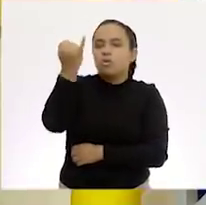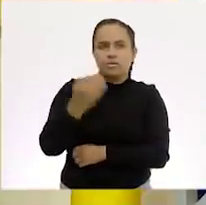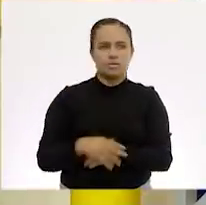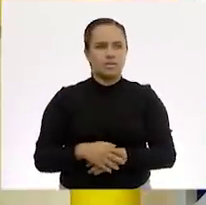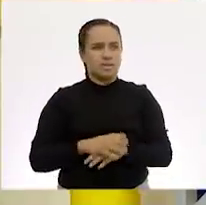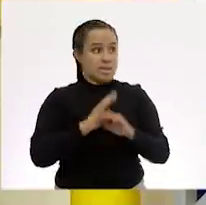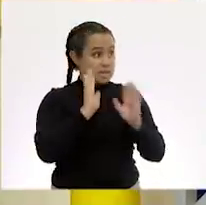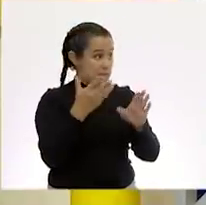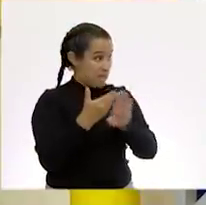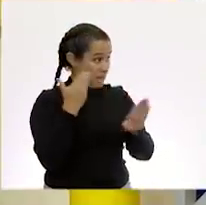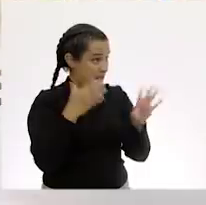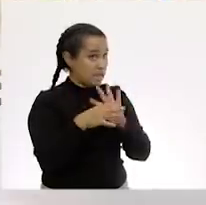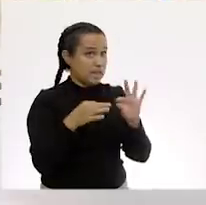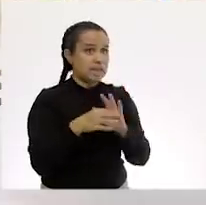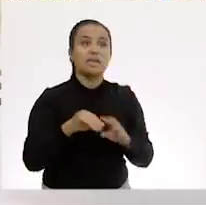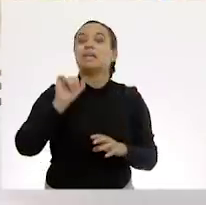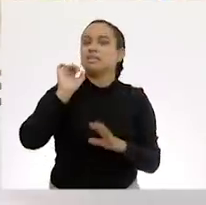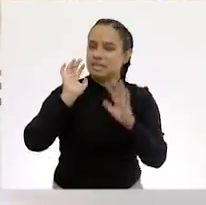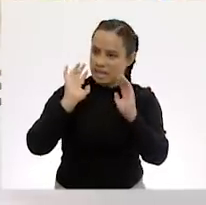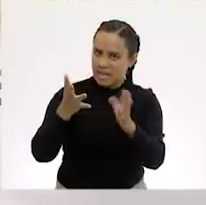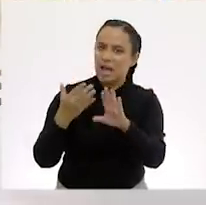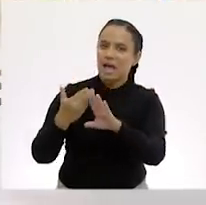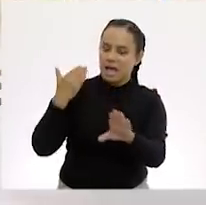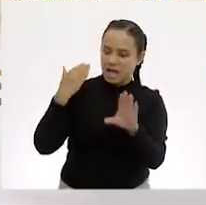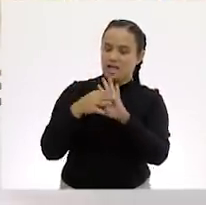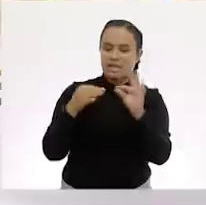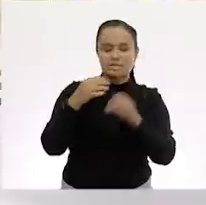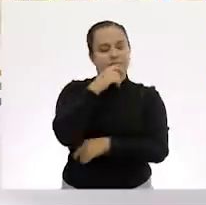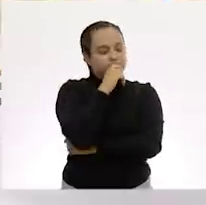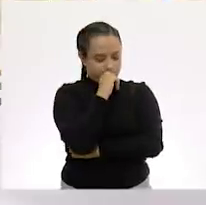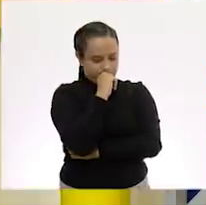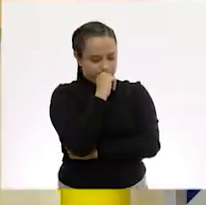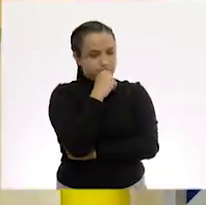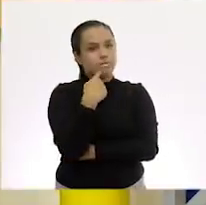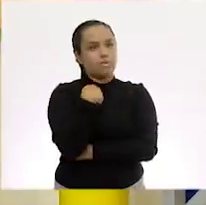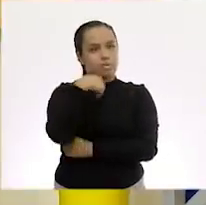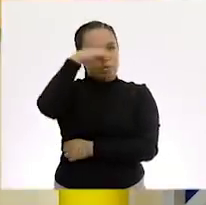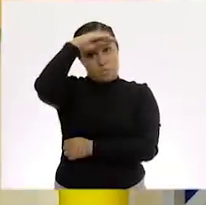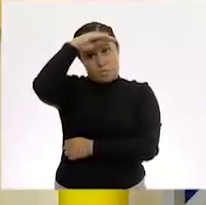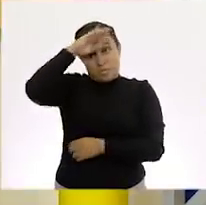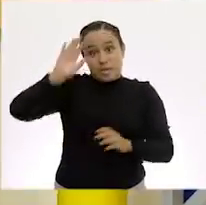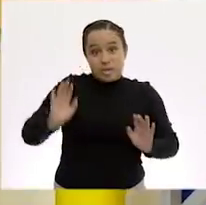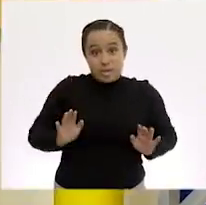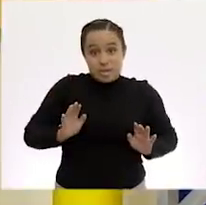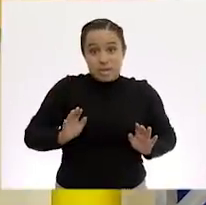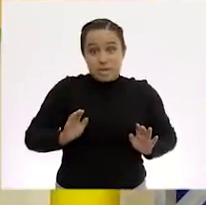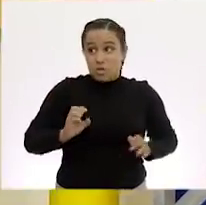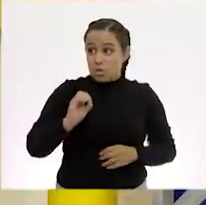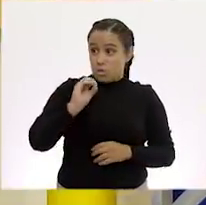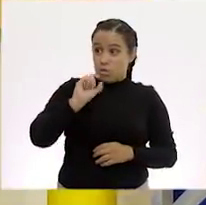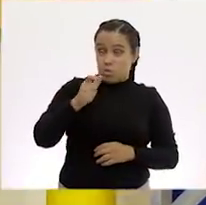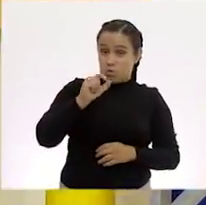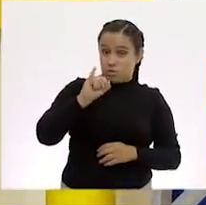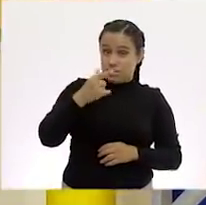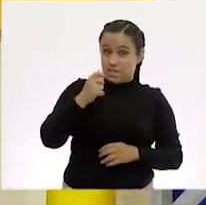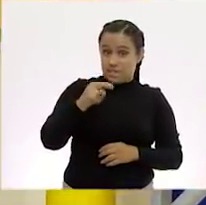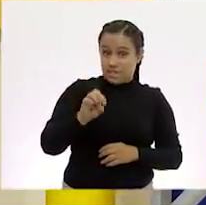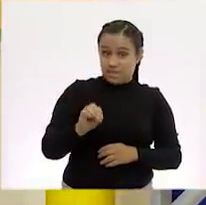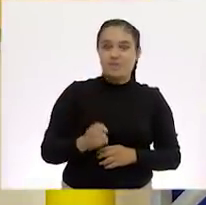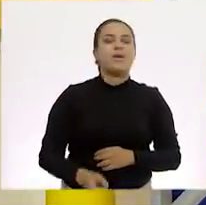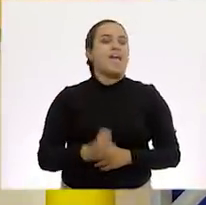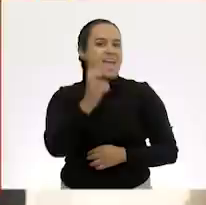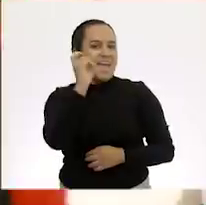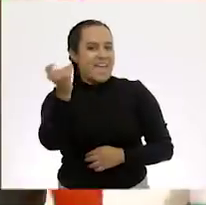lo dijimos antes? Ya lo dijimos antes. Ok, entonces creo que es el oxígeno. Exactamente.